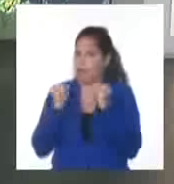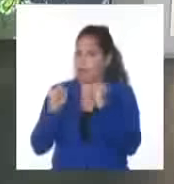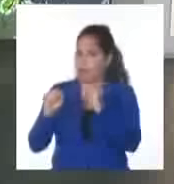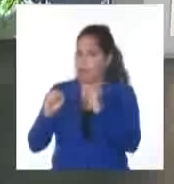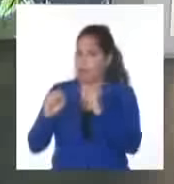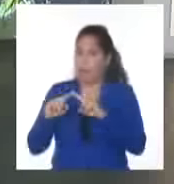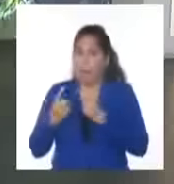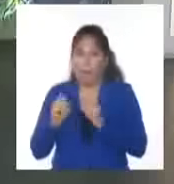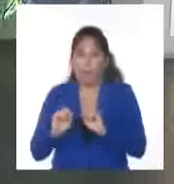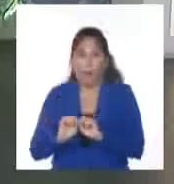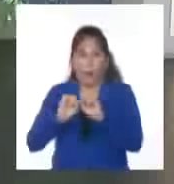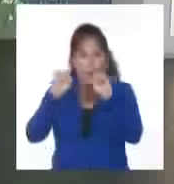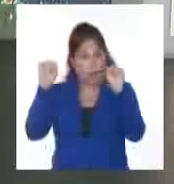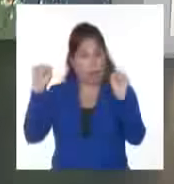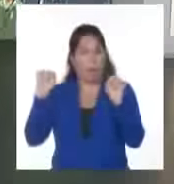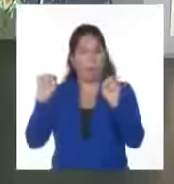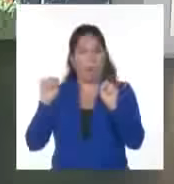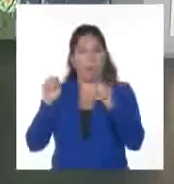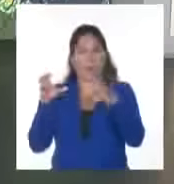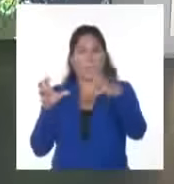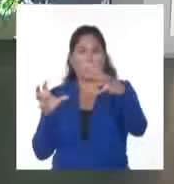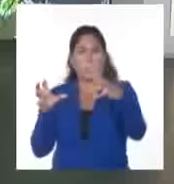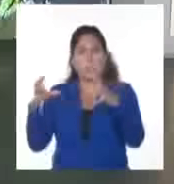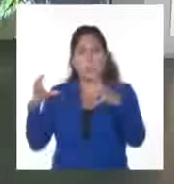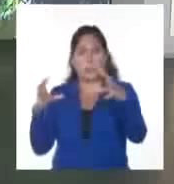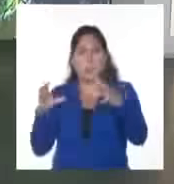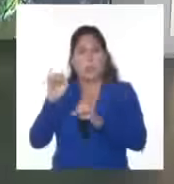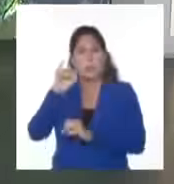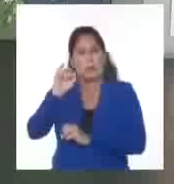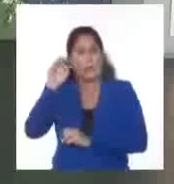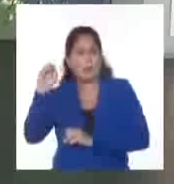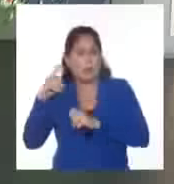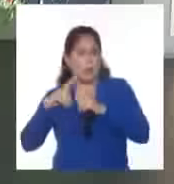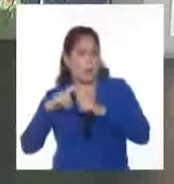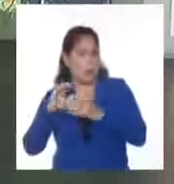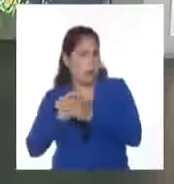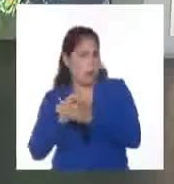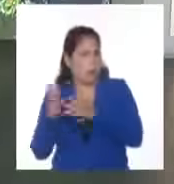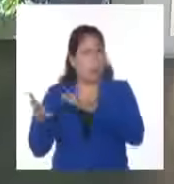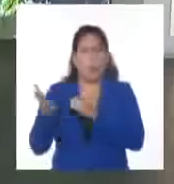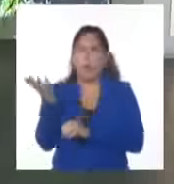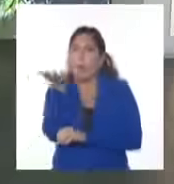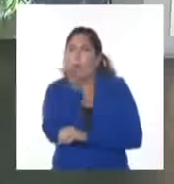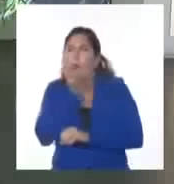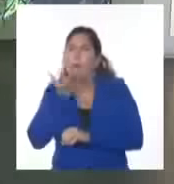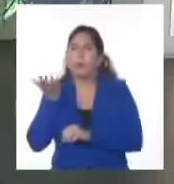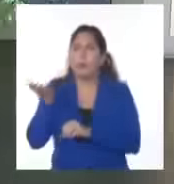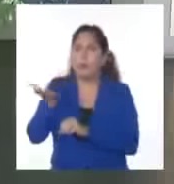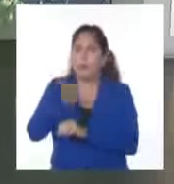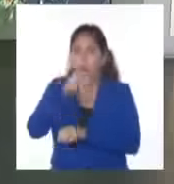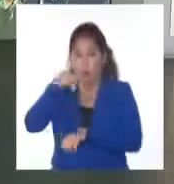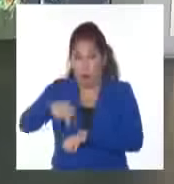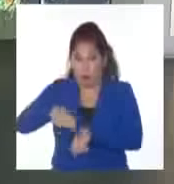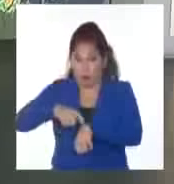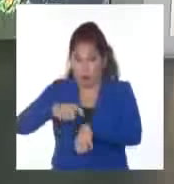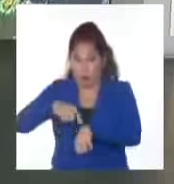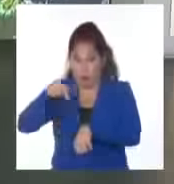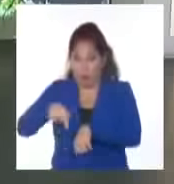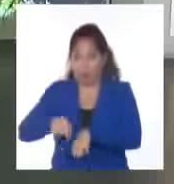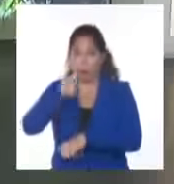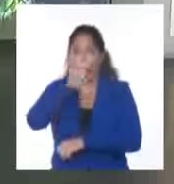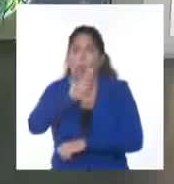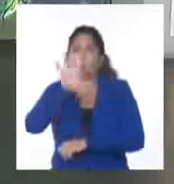en la mañana 65, 70 kilómetros por hora de viento máximo sostenido. Ya tiene en este momento